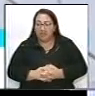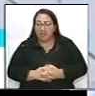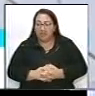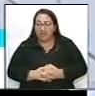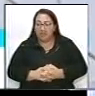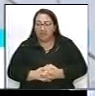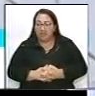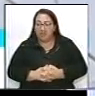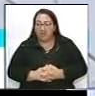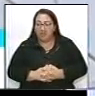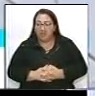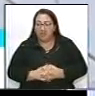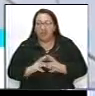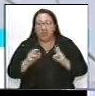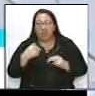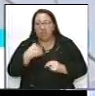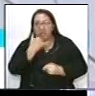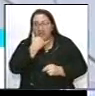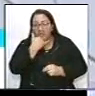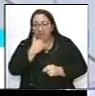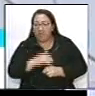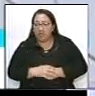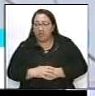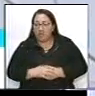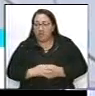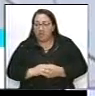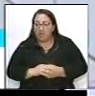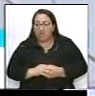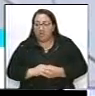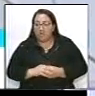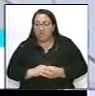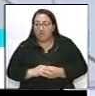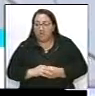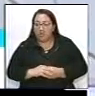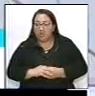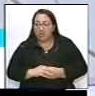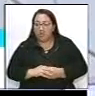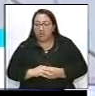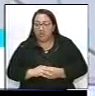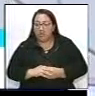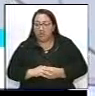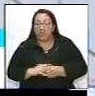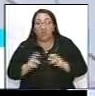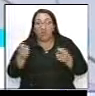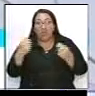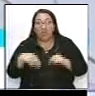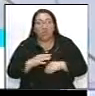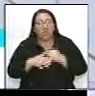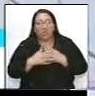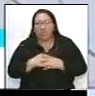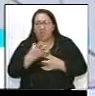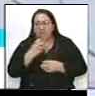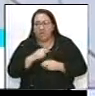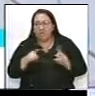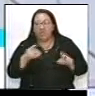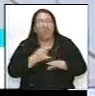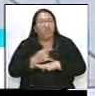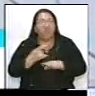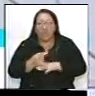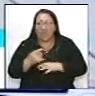Tengo esa impresión. Ojalá me equivoque, ojalá tenga las buenas maneras de venir a decir todo lo que quiera sin